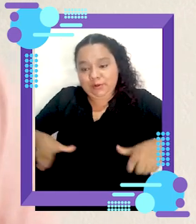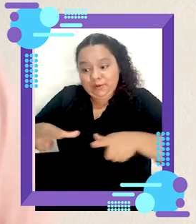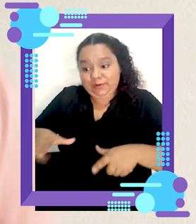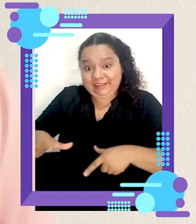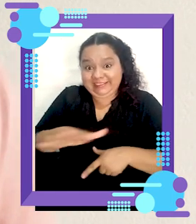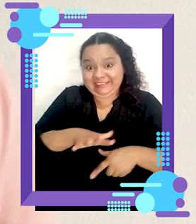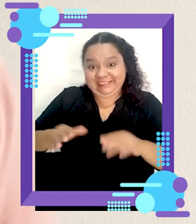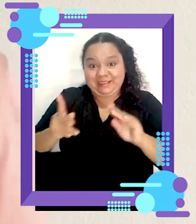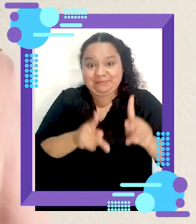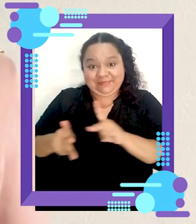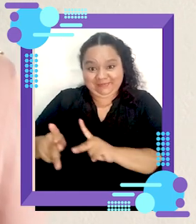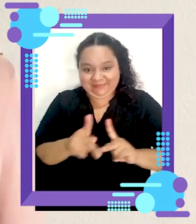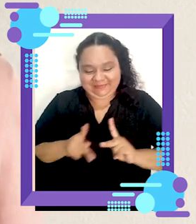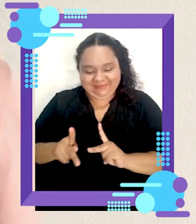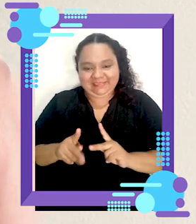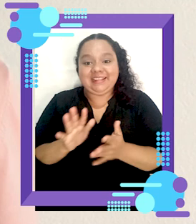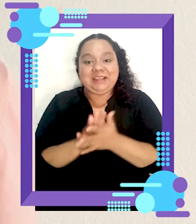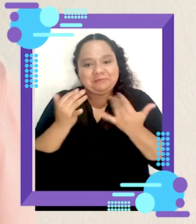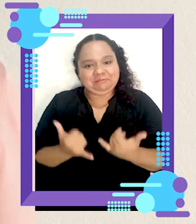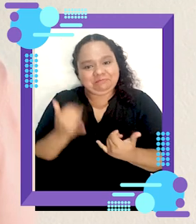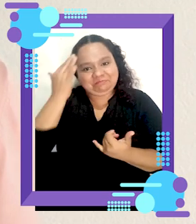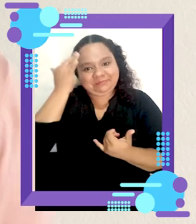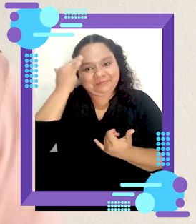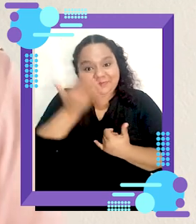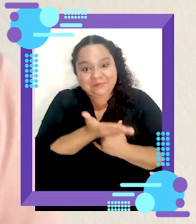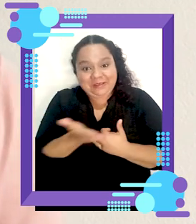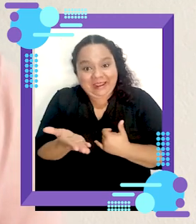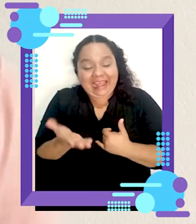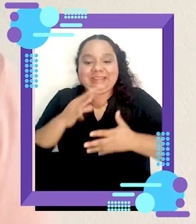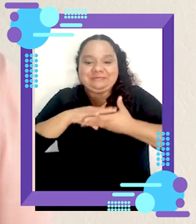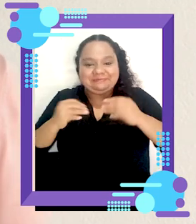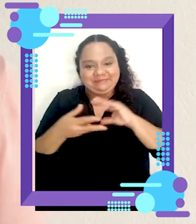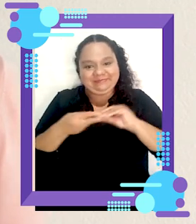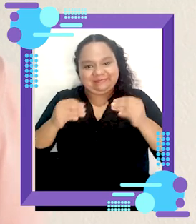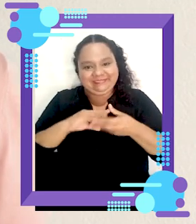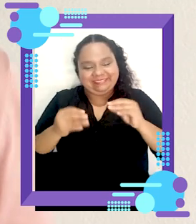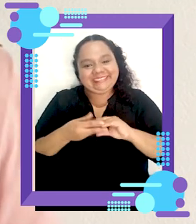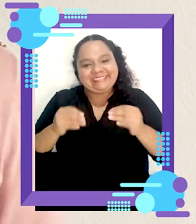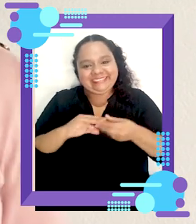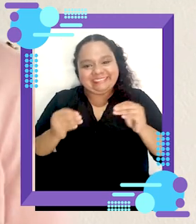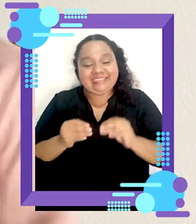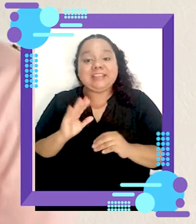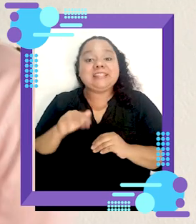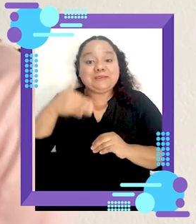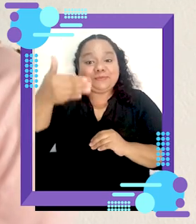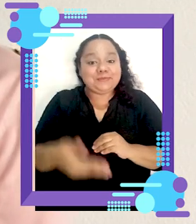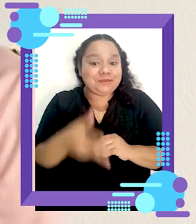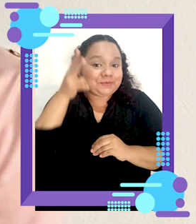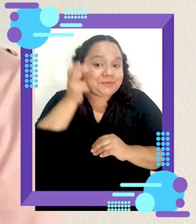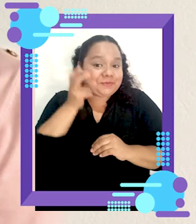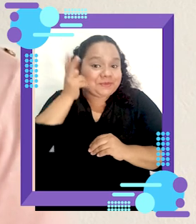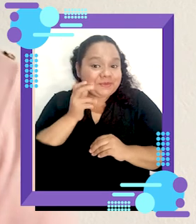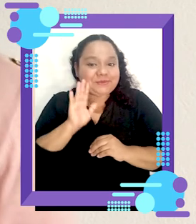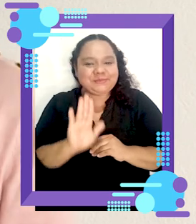pueblo Miskito. Ahora que ya sabemos un poco más, les invito a que me acompañen con un cuento y después lo